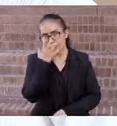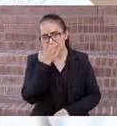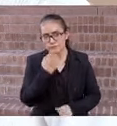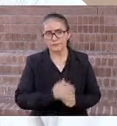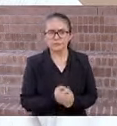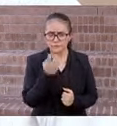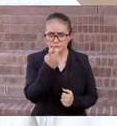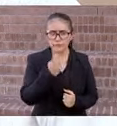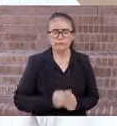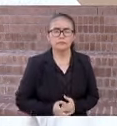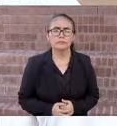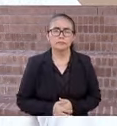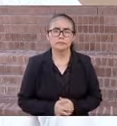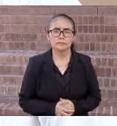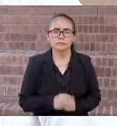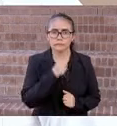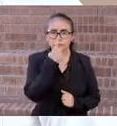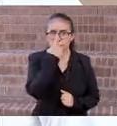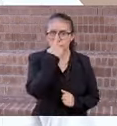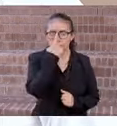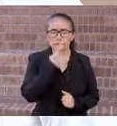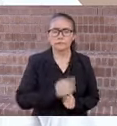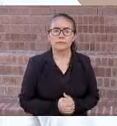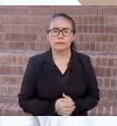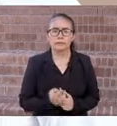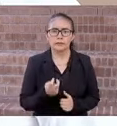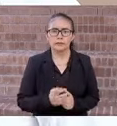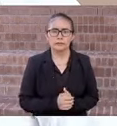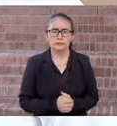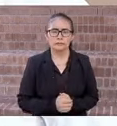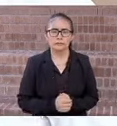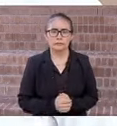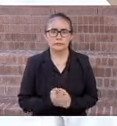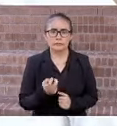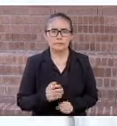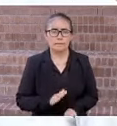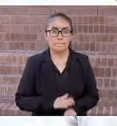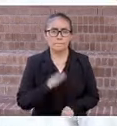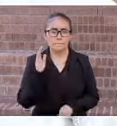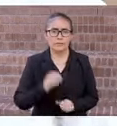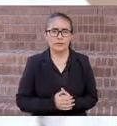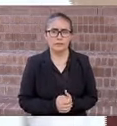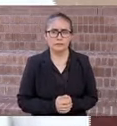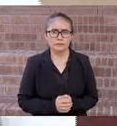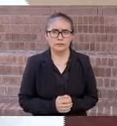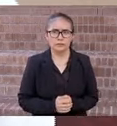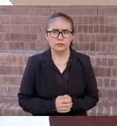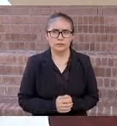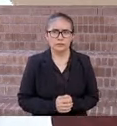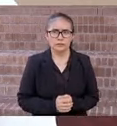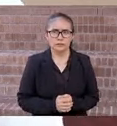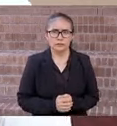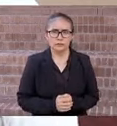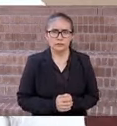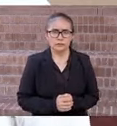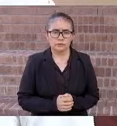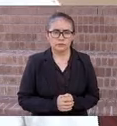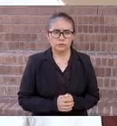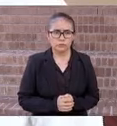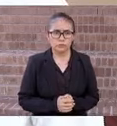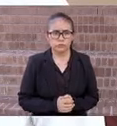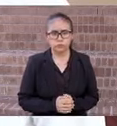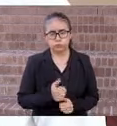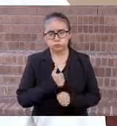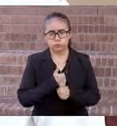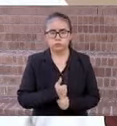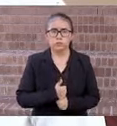esto es lo que más nos da dañado